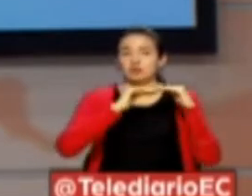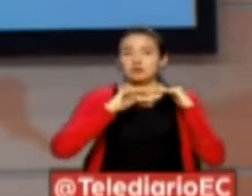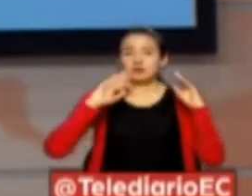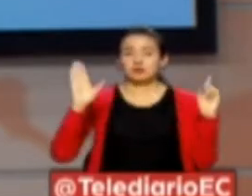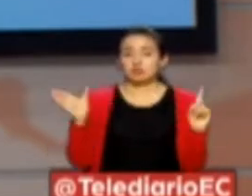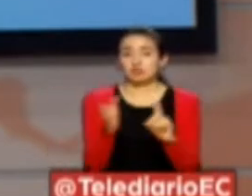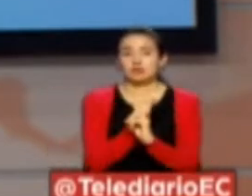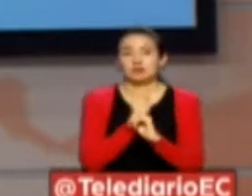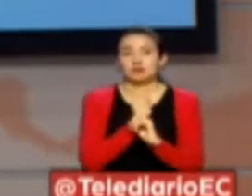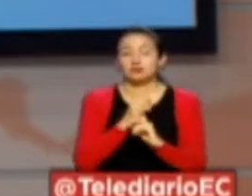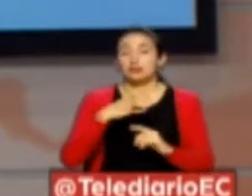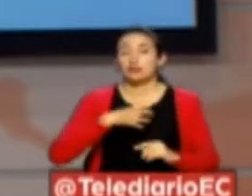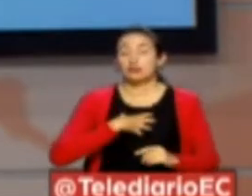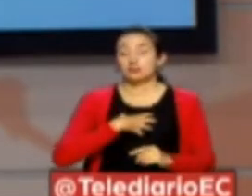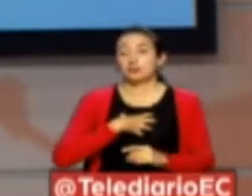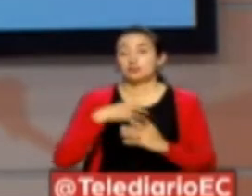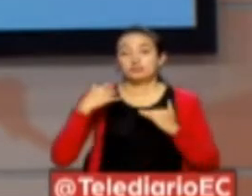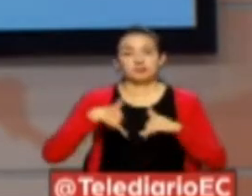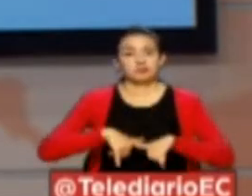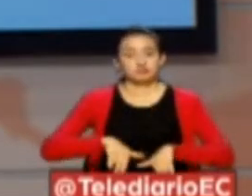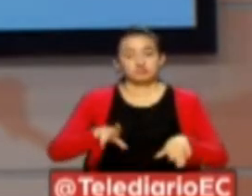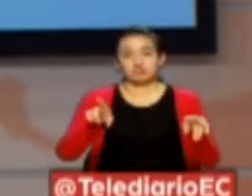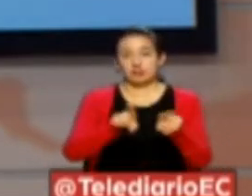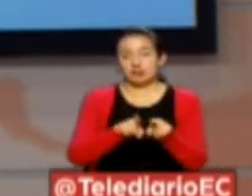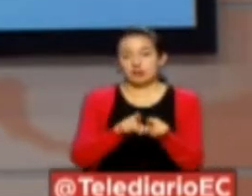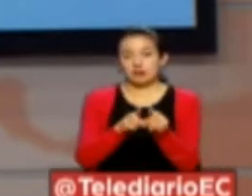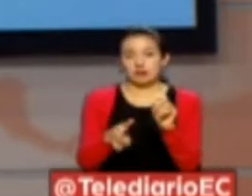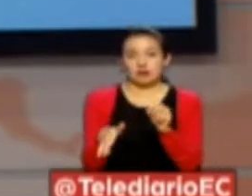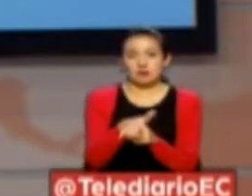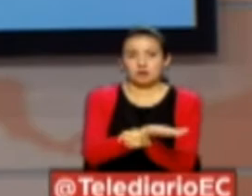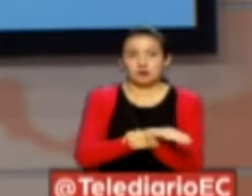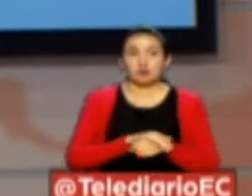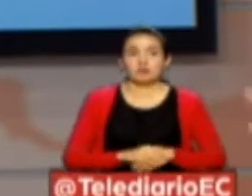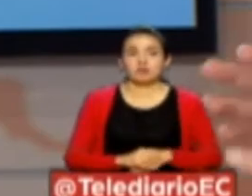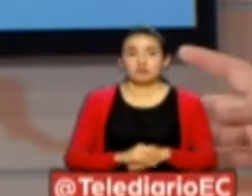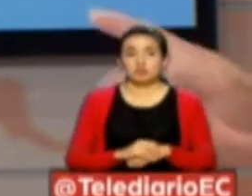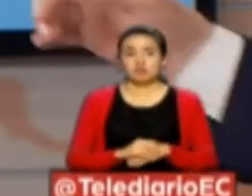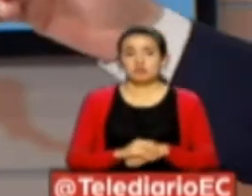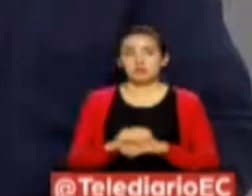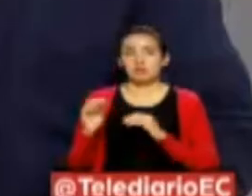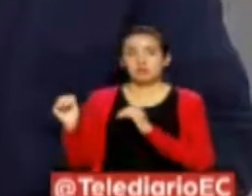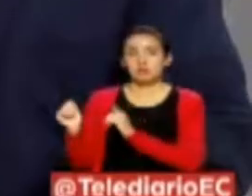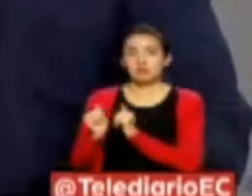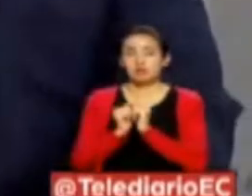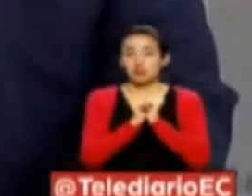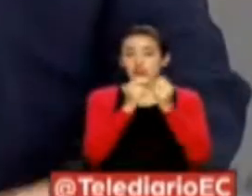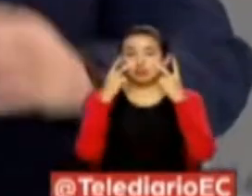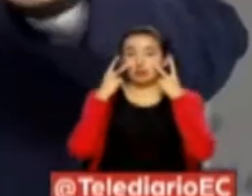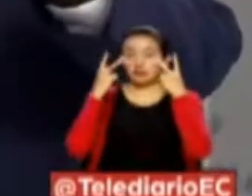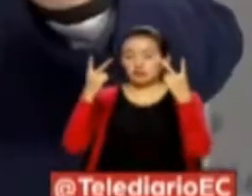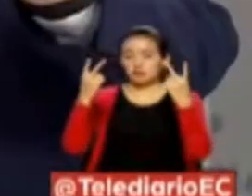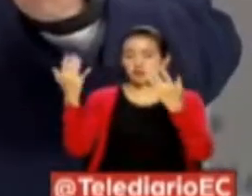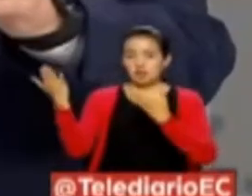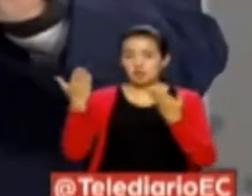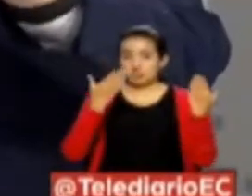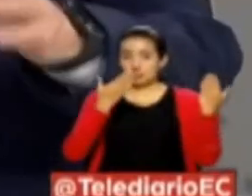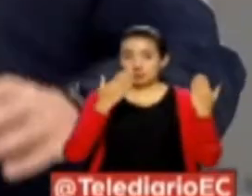superamos las medallas poder superar las medallas totales en esta edición acompáñenos a vivir estamos